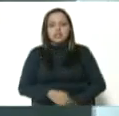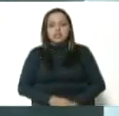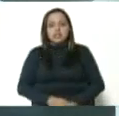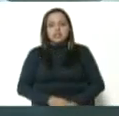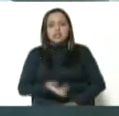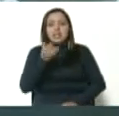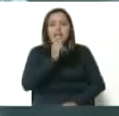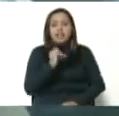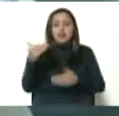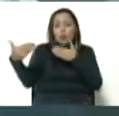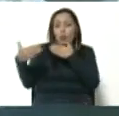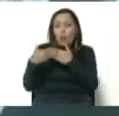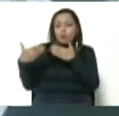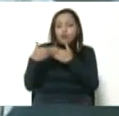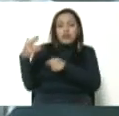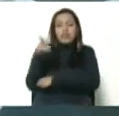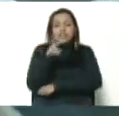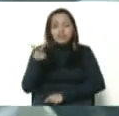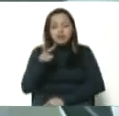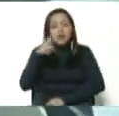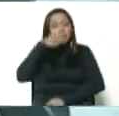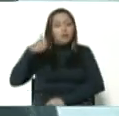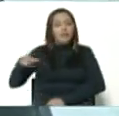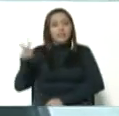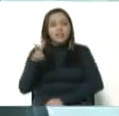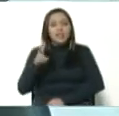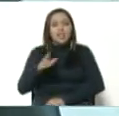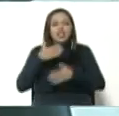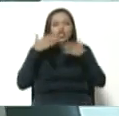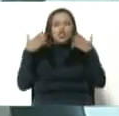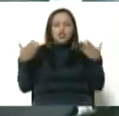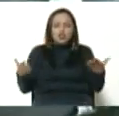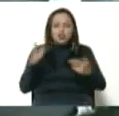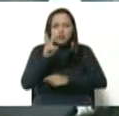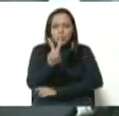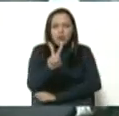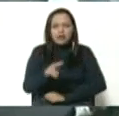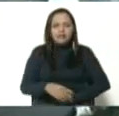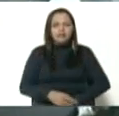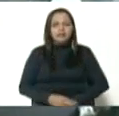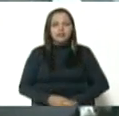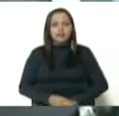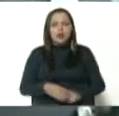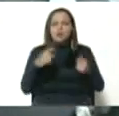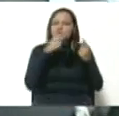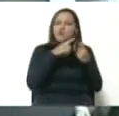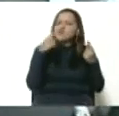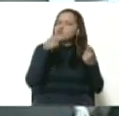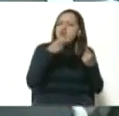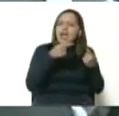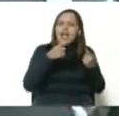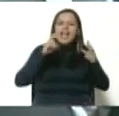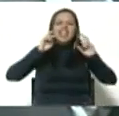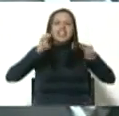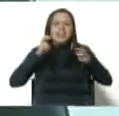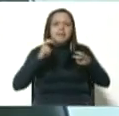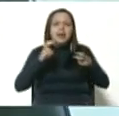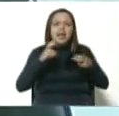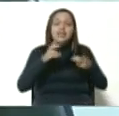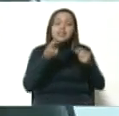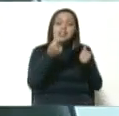ofensiva contra Venezuela y contra el pueblo venezolano, que tiene dos grandes vertientes. Una, el tema de la